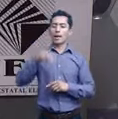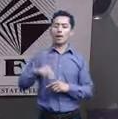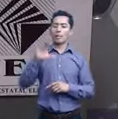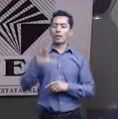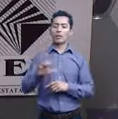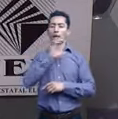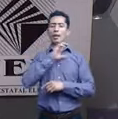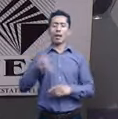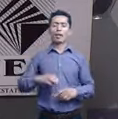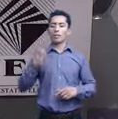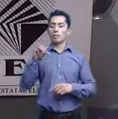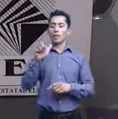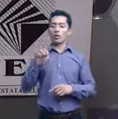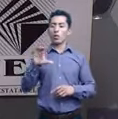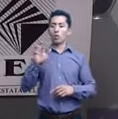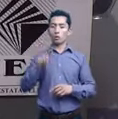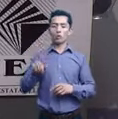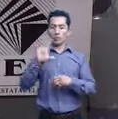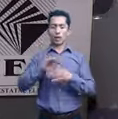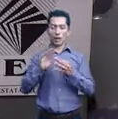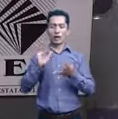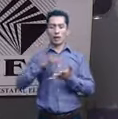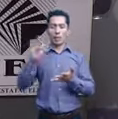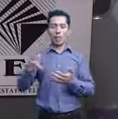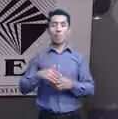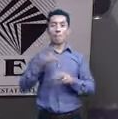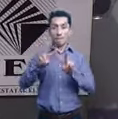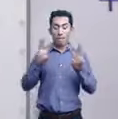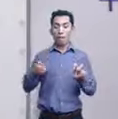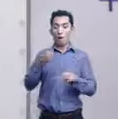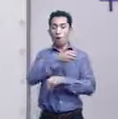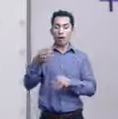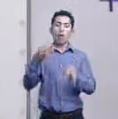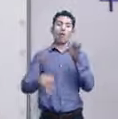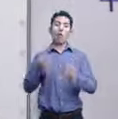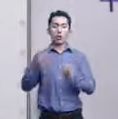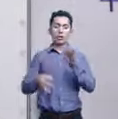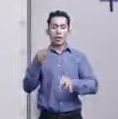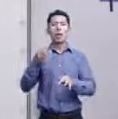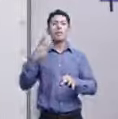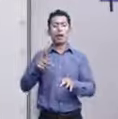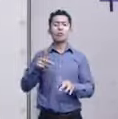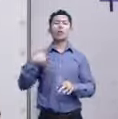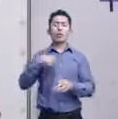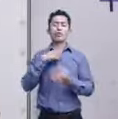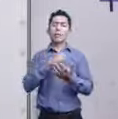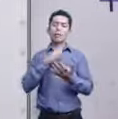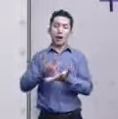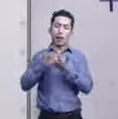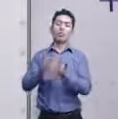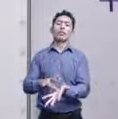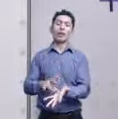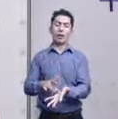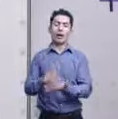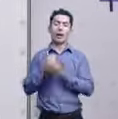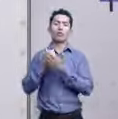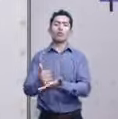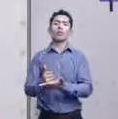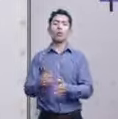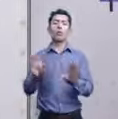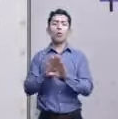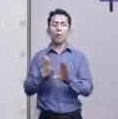Ciudadano. Candidato Mario Cruz Trejo, adelante. Gracias. Este es un tema de orden judicial, pero tenemos que coadyuvar. Tenemos que ayudar